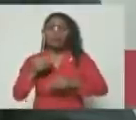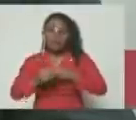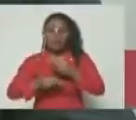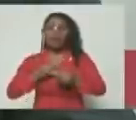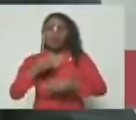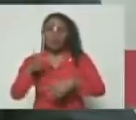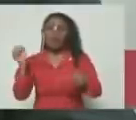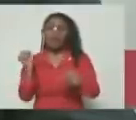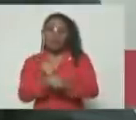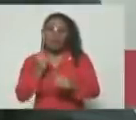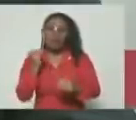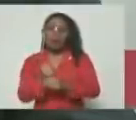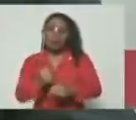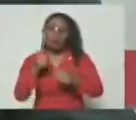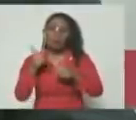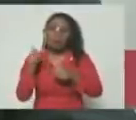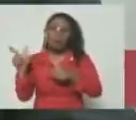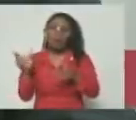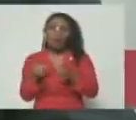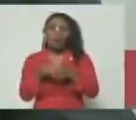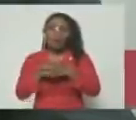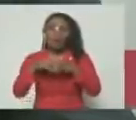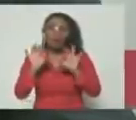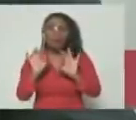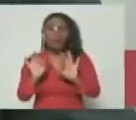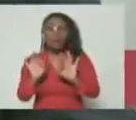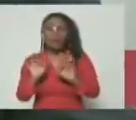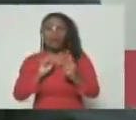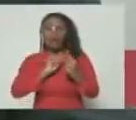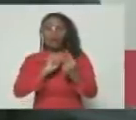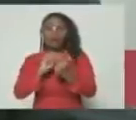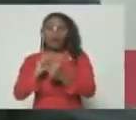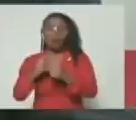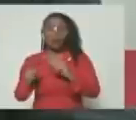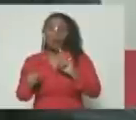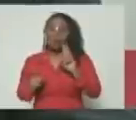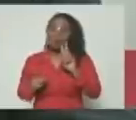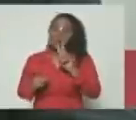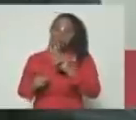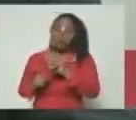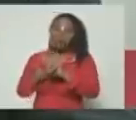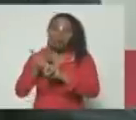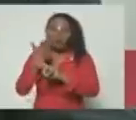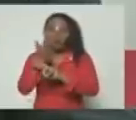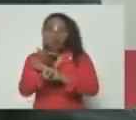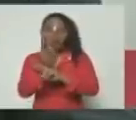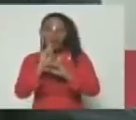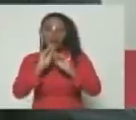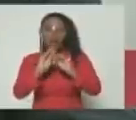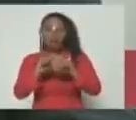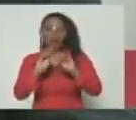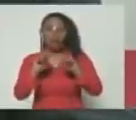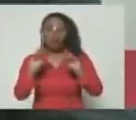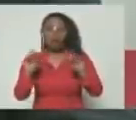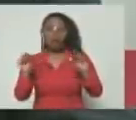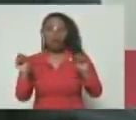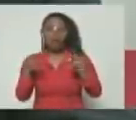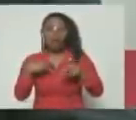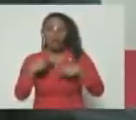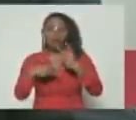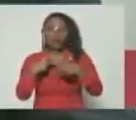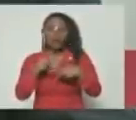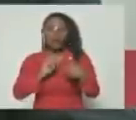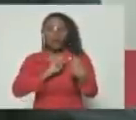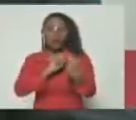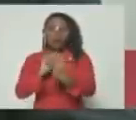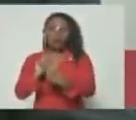el trabajo de esta Comisión Especial para el Diálogo. Pero visto que fue usted quien convocó a los procesos de diálogo en el